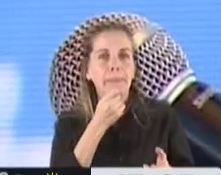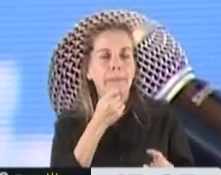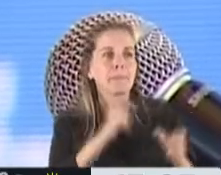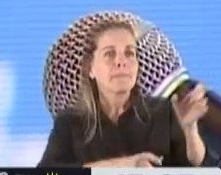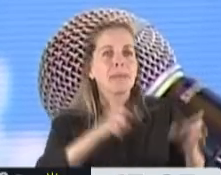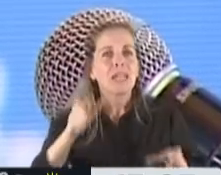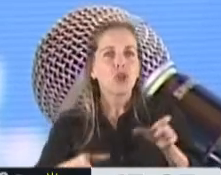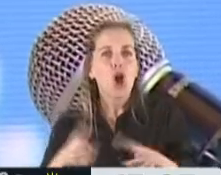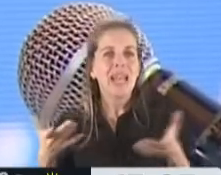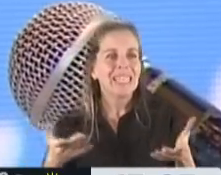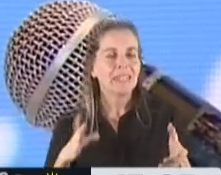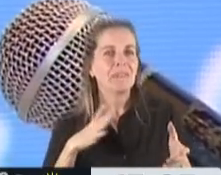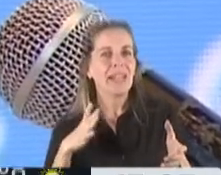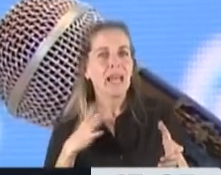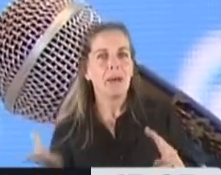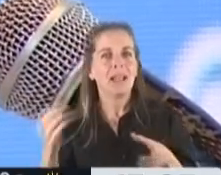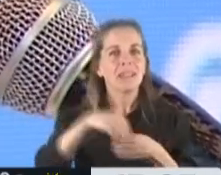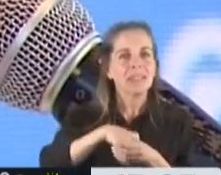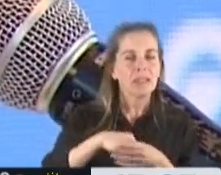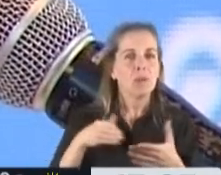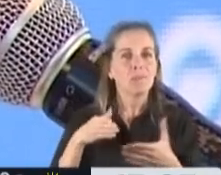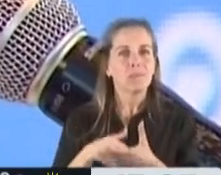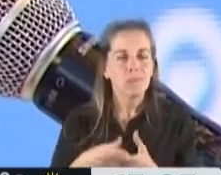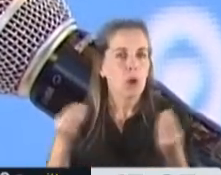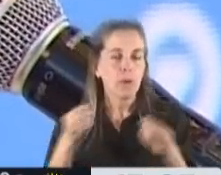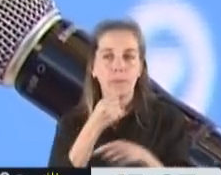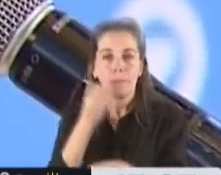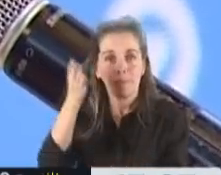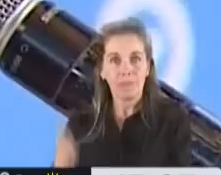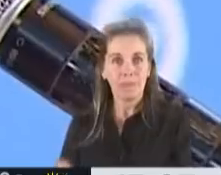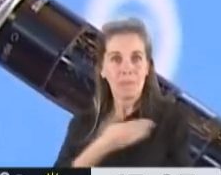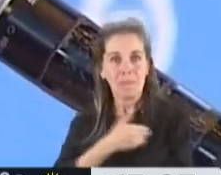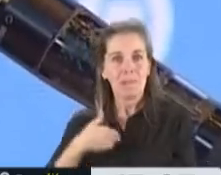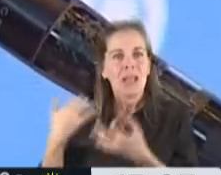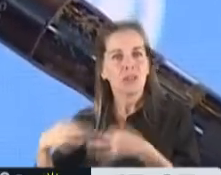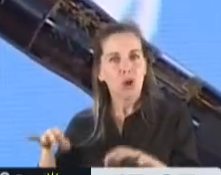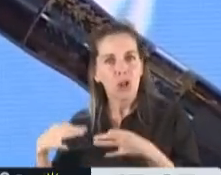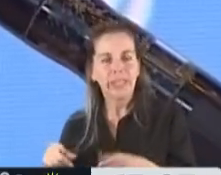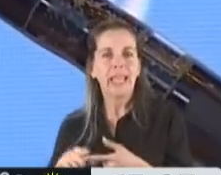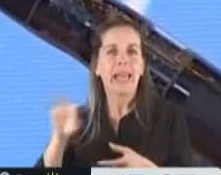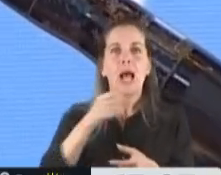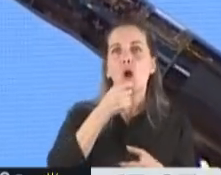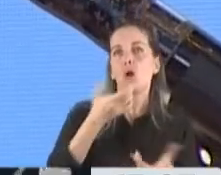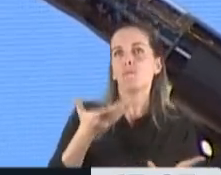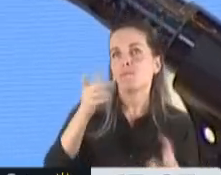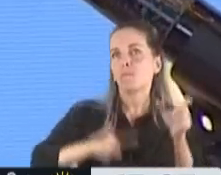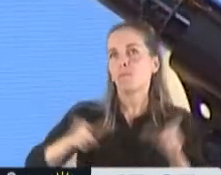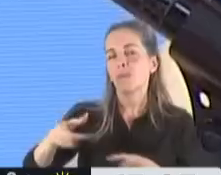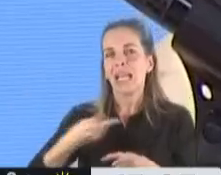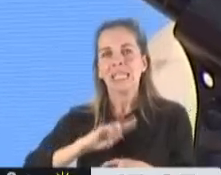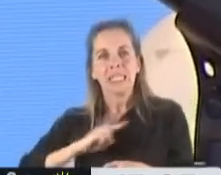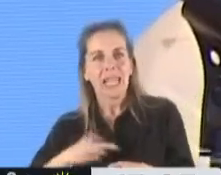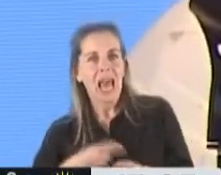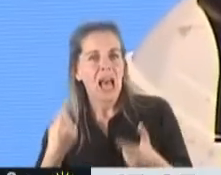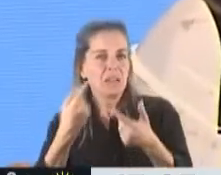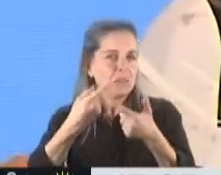tenían dificultades para integrarse, por su condición de madre soltera, por su condición de género, por